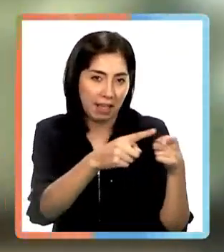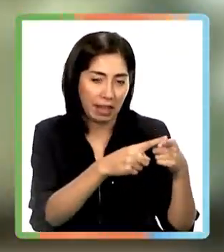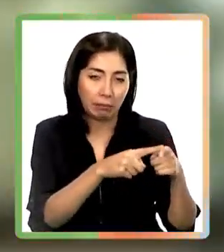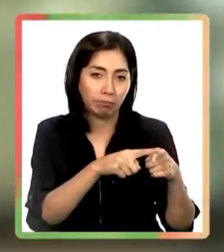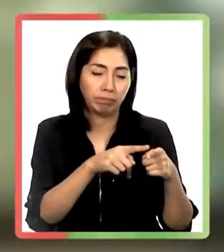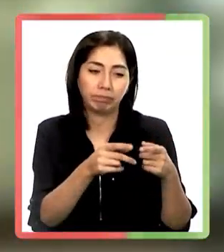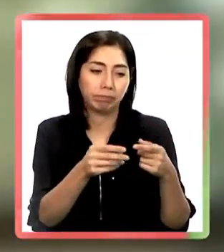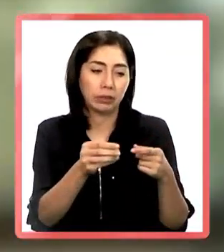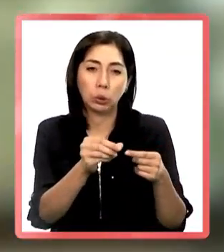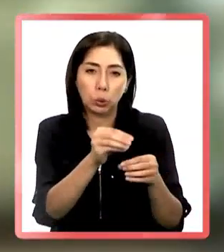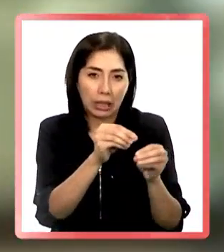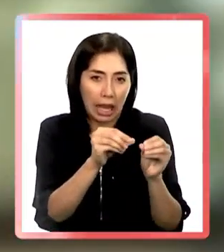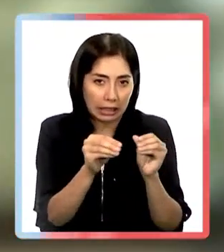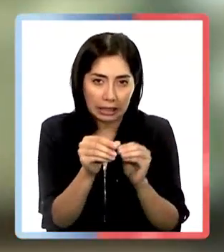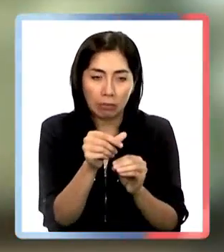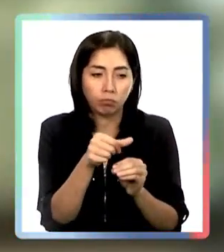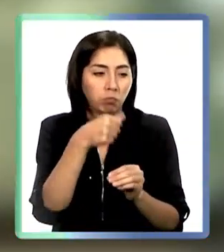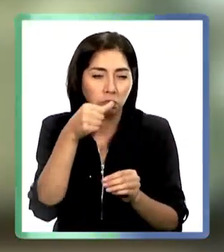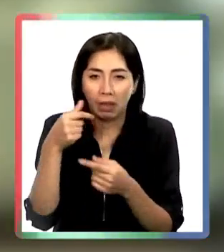obviamente